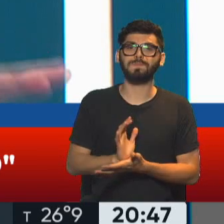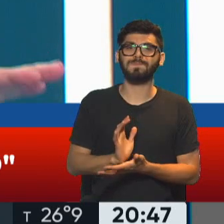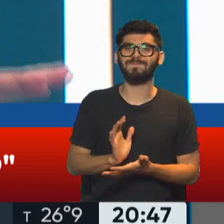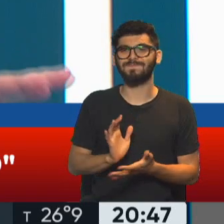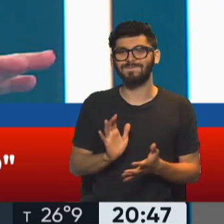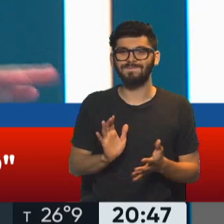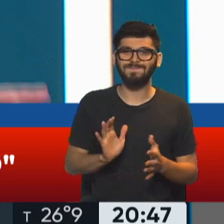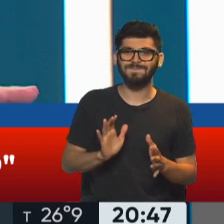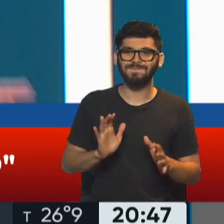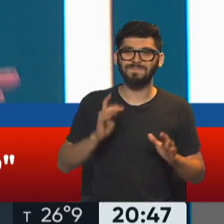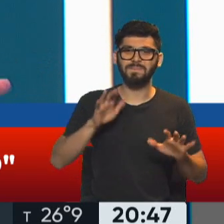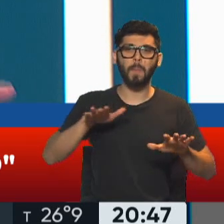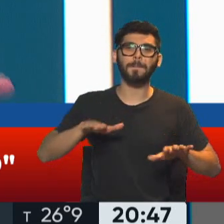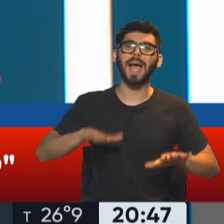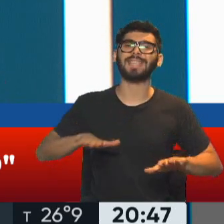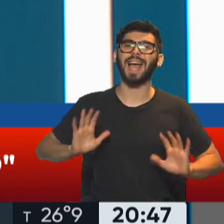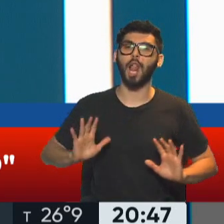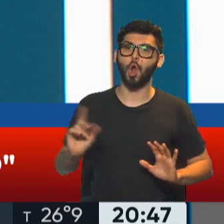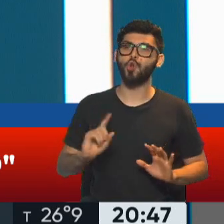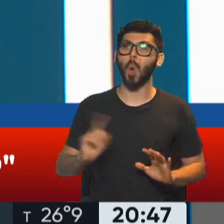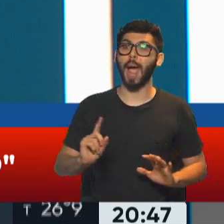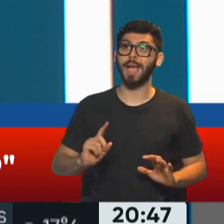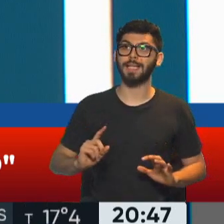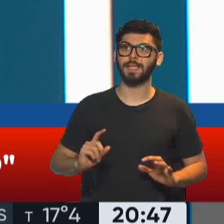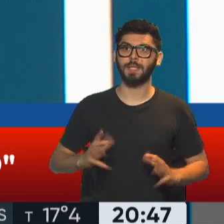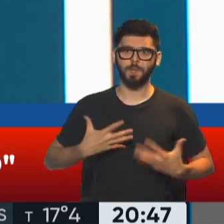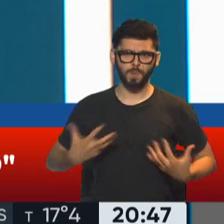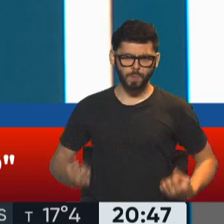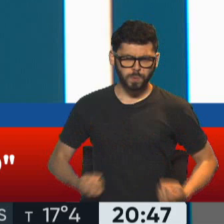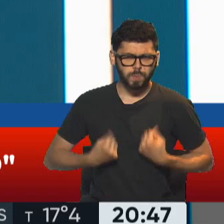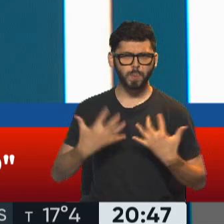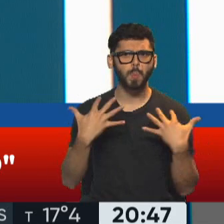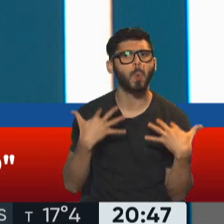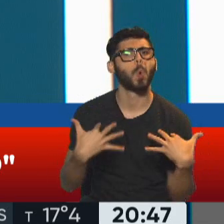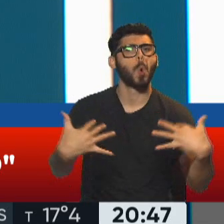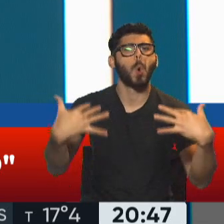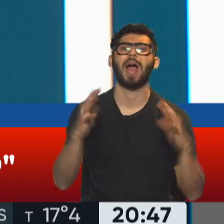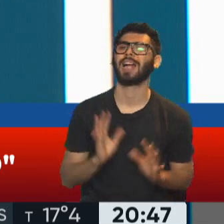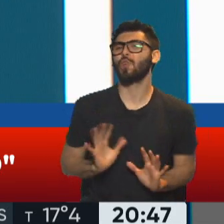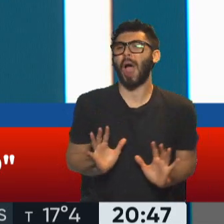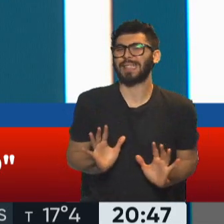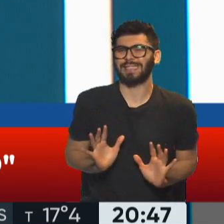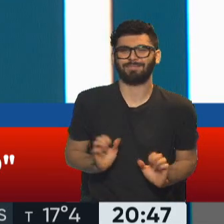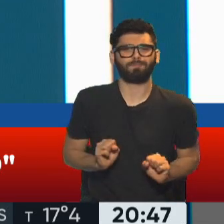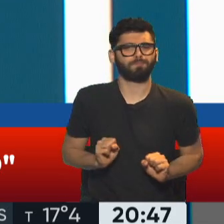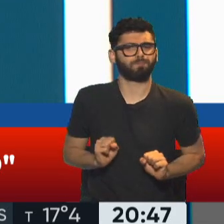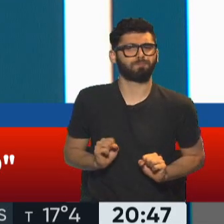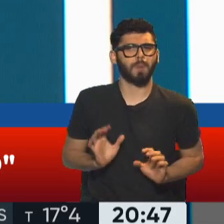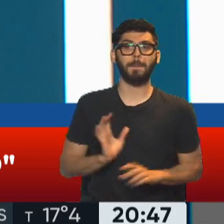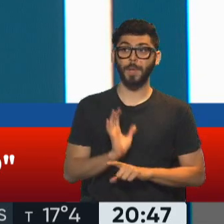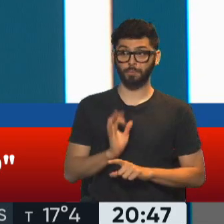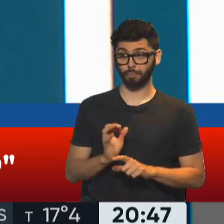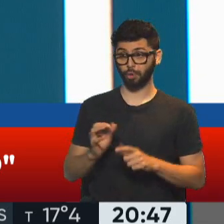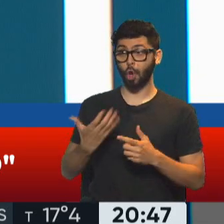también de bajos decibeles, ¿no? No es alguien de mucha convocatoria popular, pero sin embargo él es el líder de una